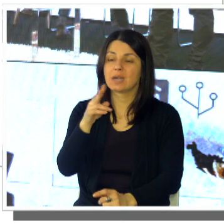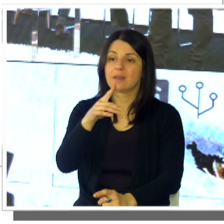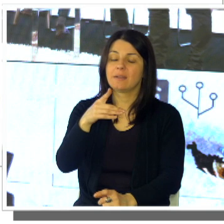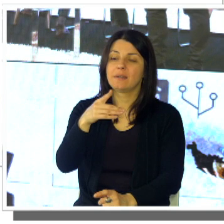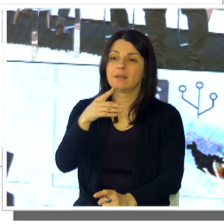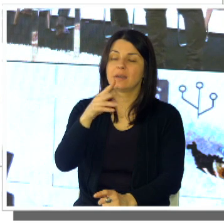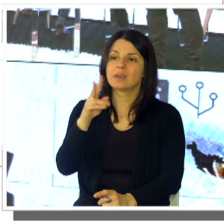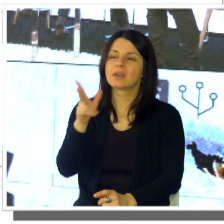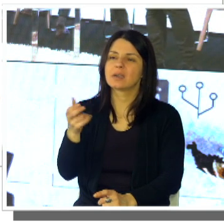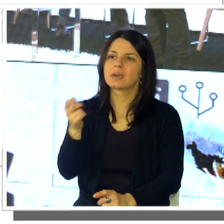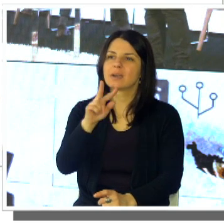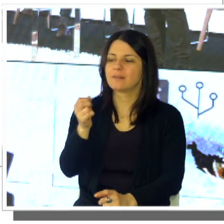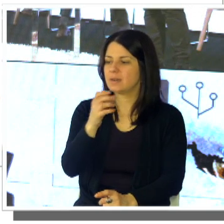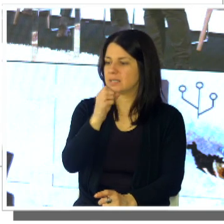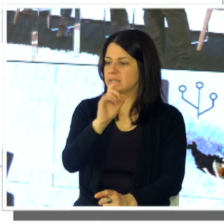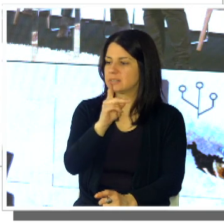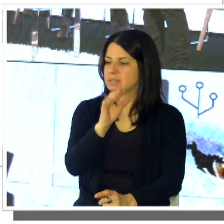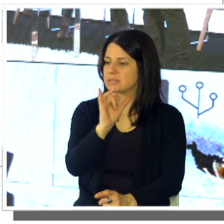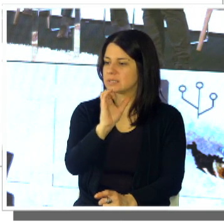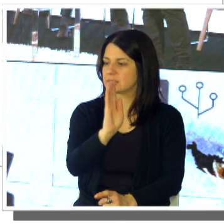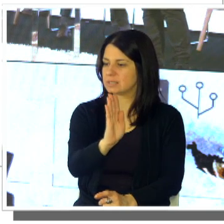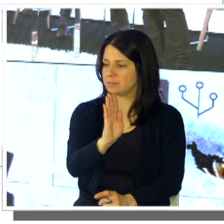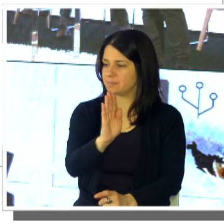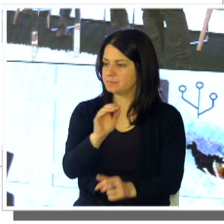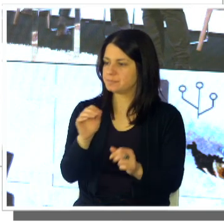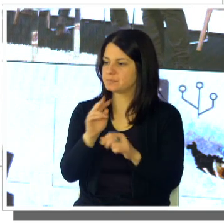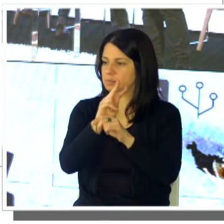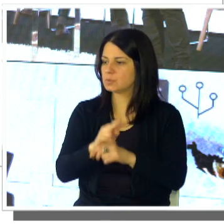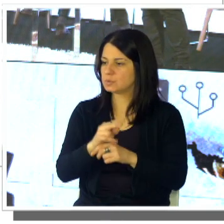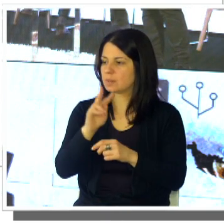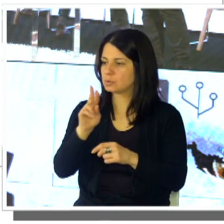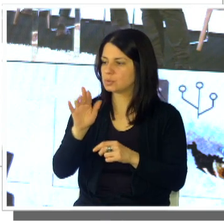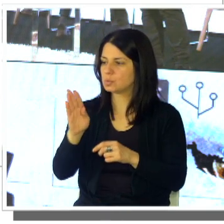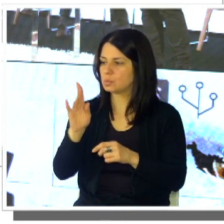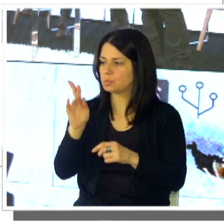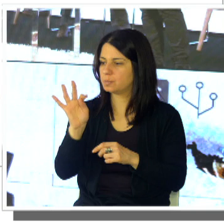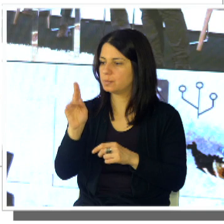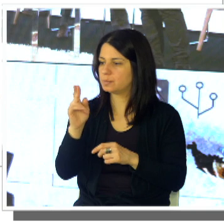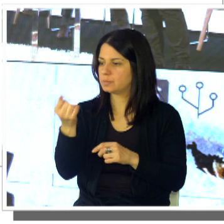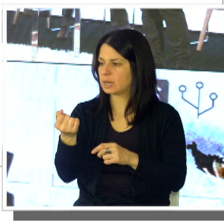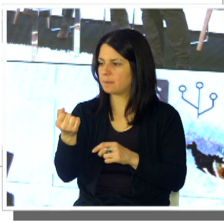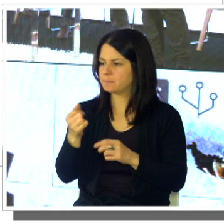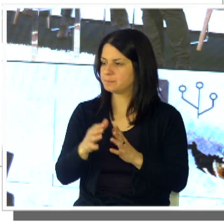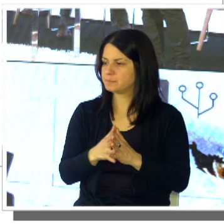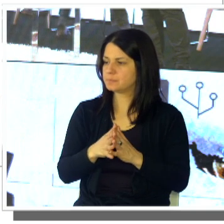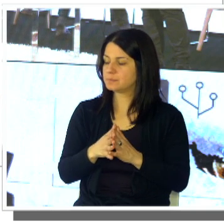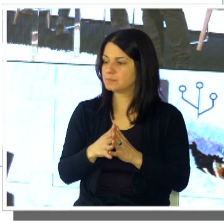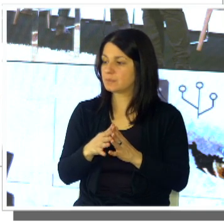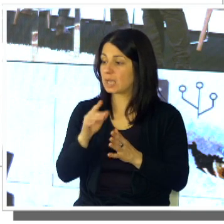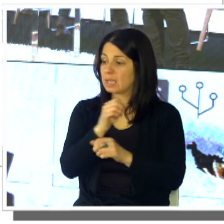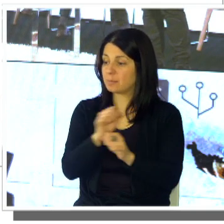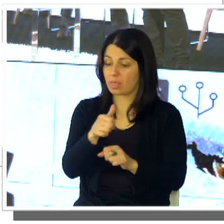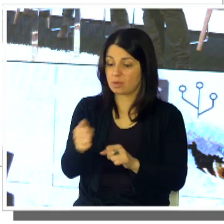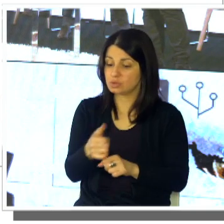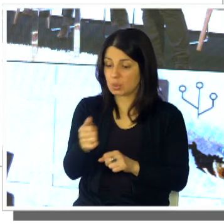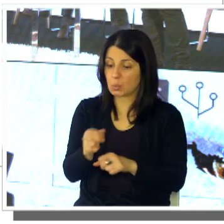en HTML5 y en Bootstrap para permitir que todas estas visualizaciones sean responsivas y se puedan ver desde un celular o desde